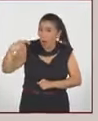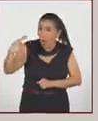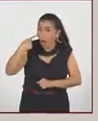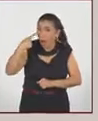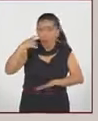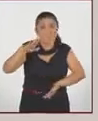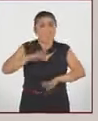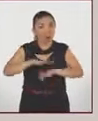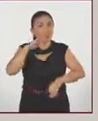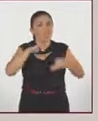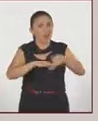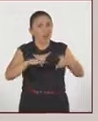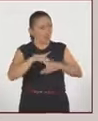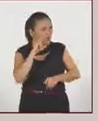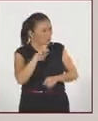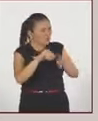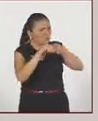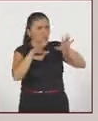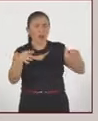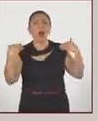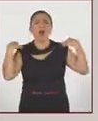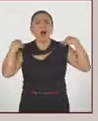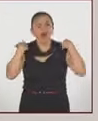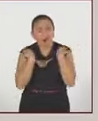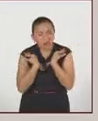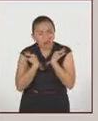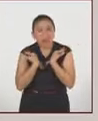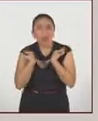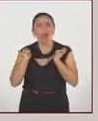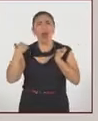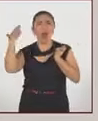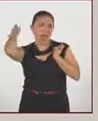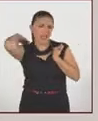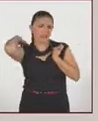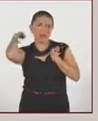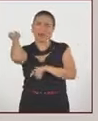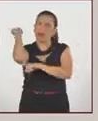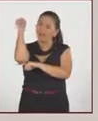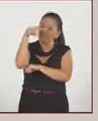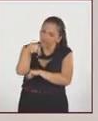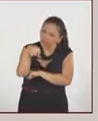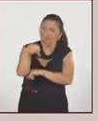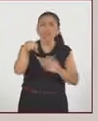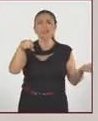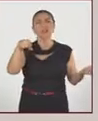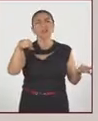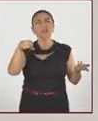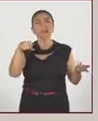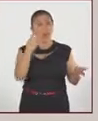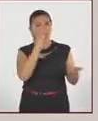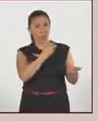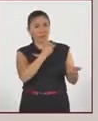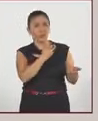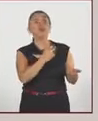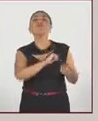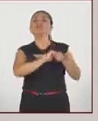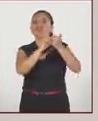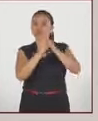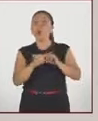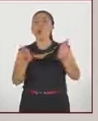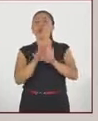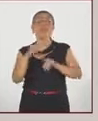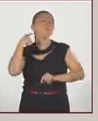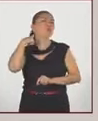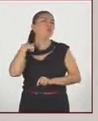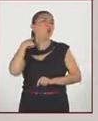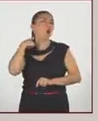más frecuencia, hombros caídos, espalda curva, pues genera mucha tensión en el cuello,